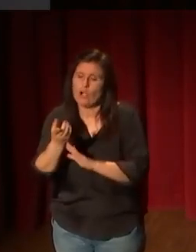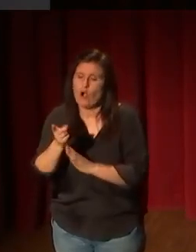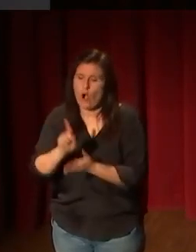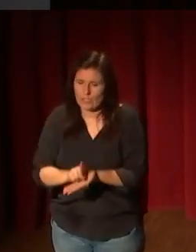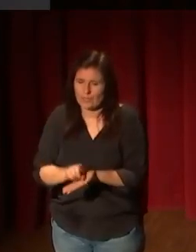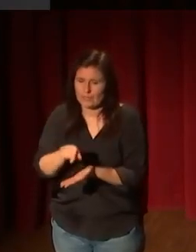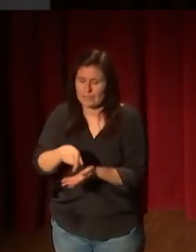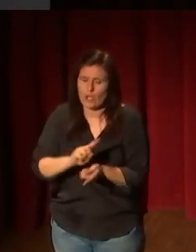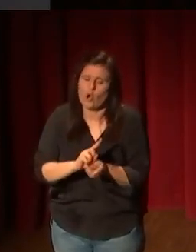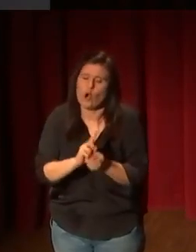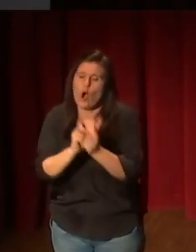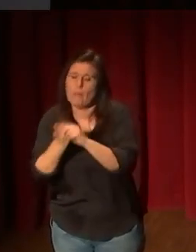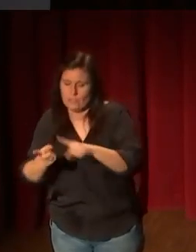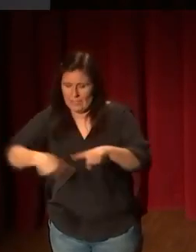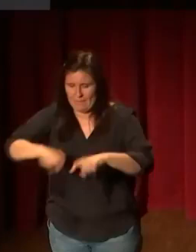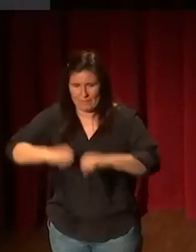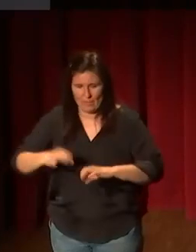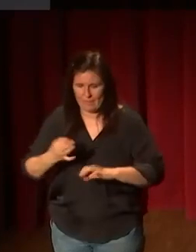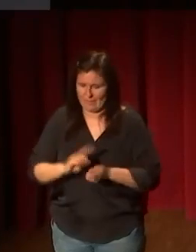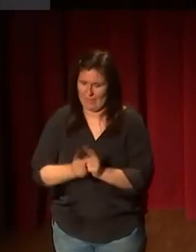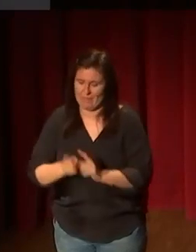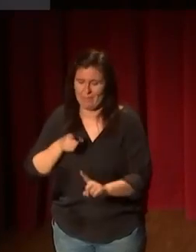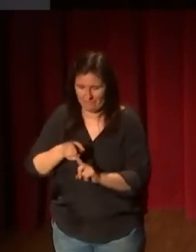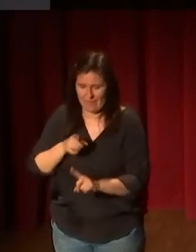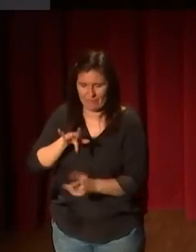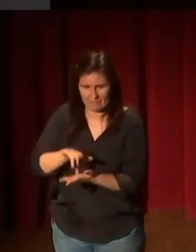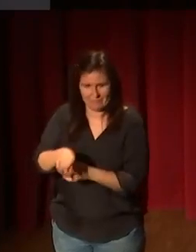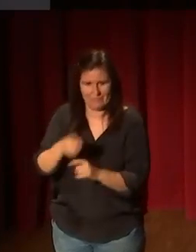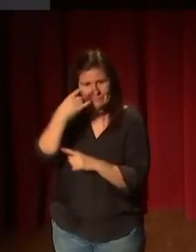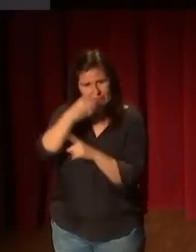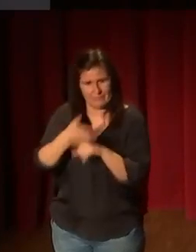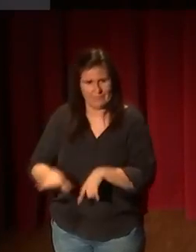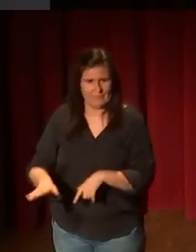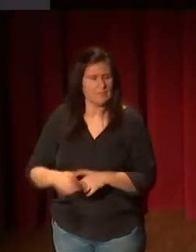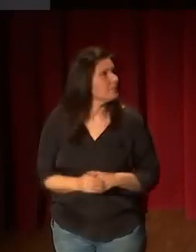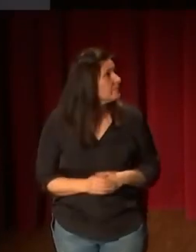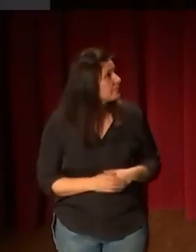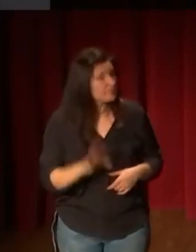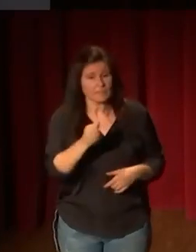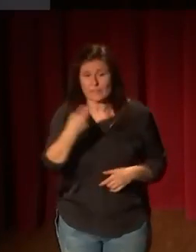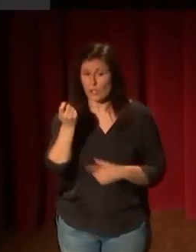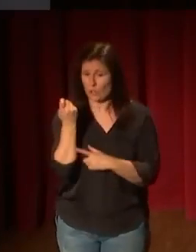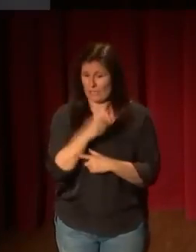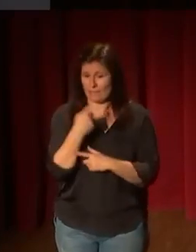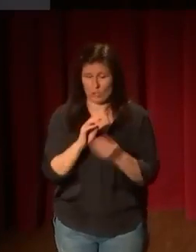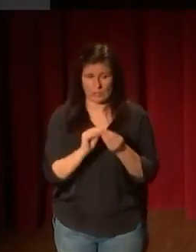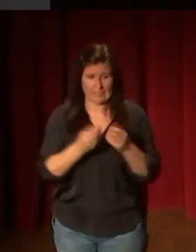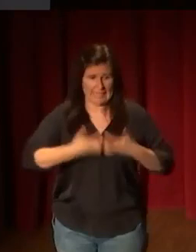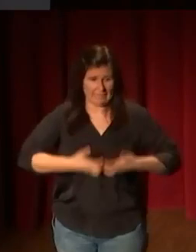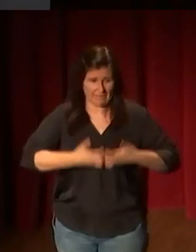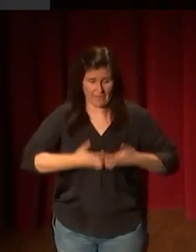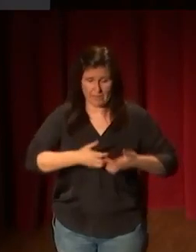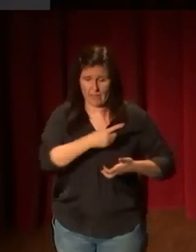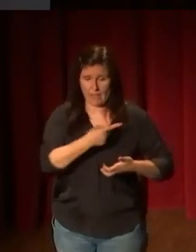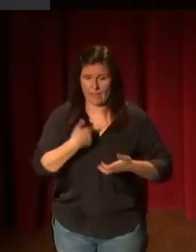esa conversión de la plaza mayor de madrid en un coso taurino algunos de los abanicos que se fabricaron entonces